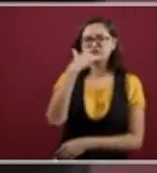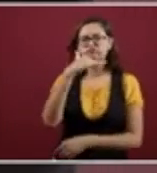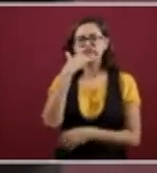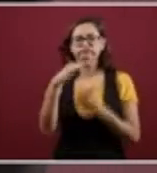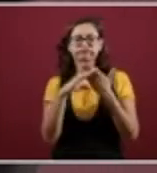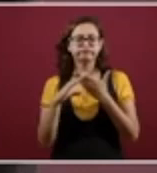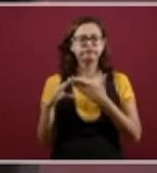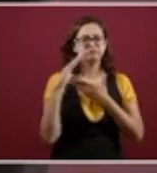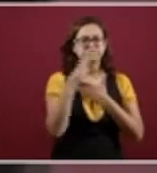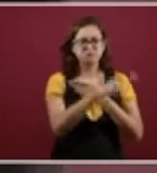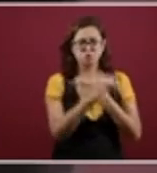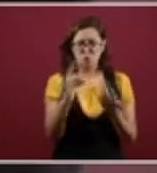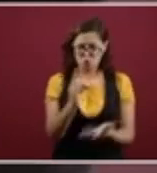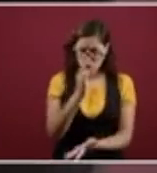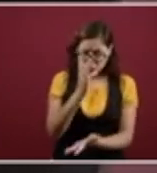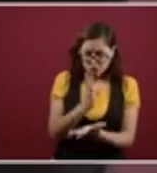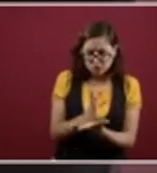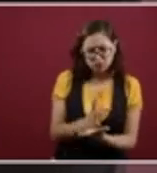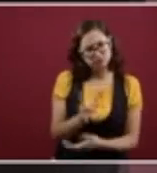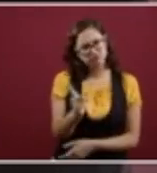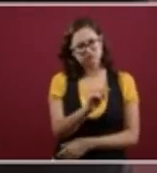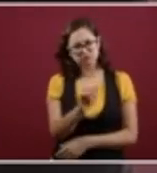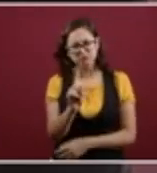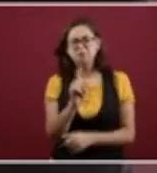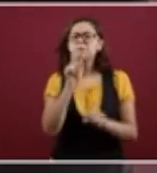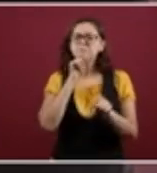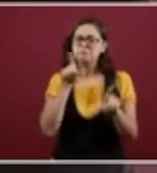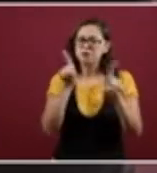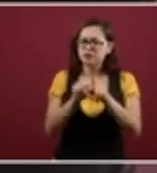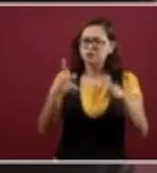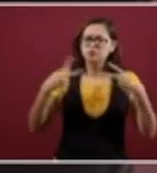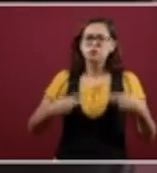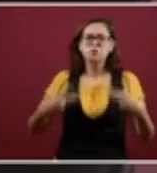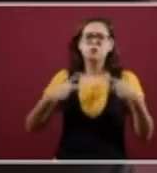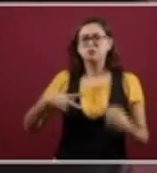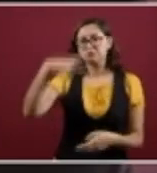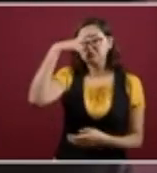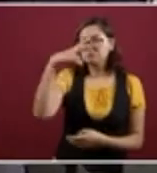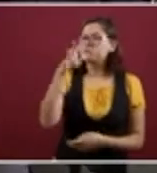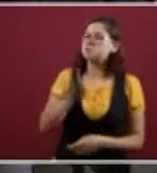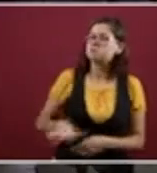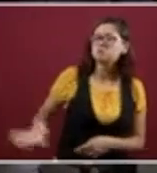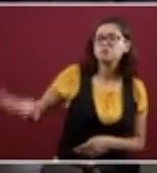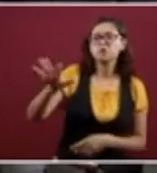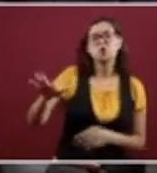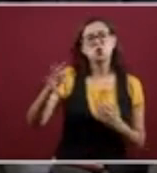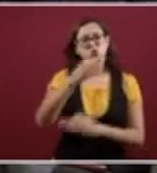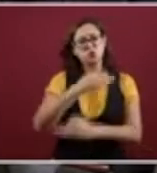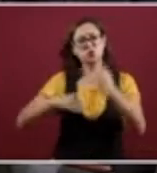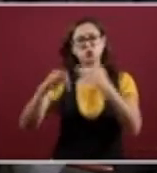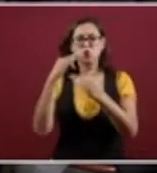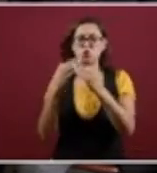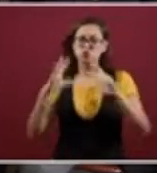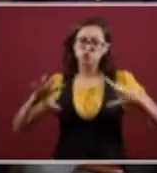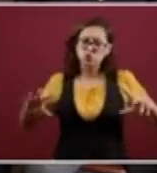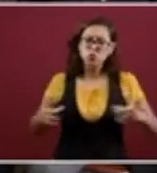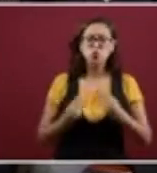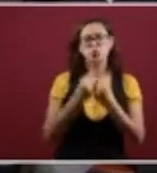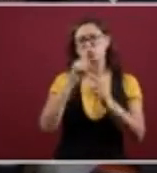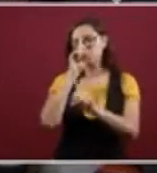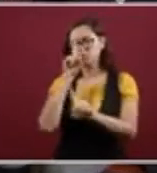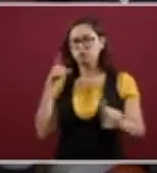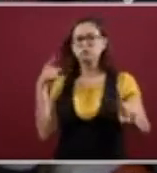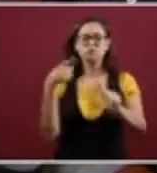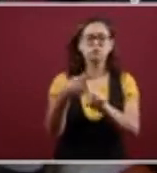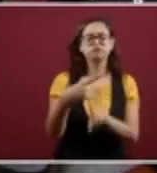ayuden todos los ciudadanos para acabar con la corrupción en el país. Al presentar el